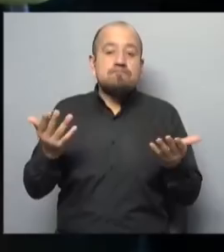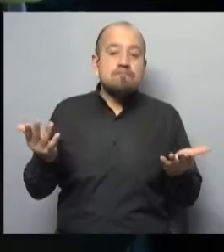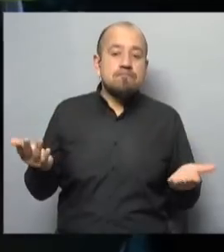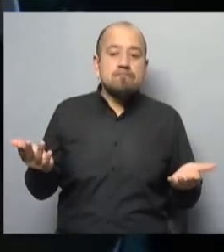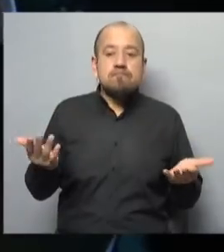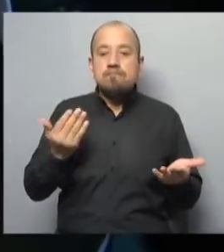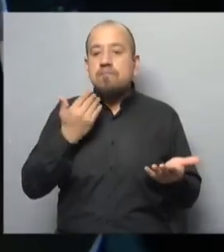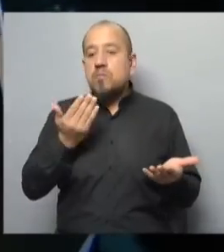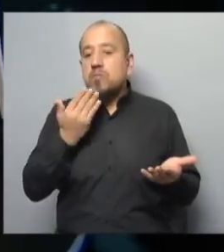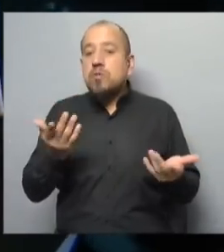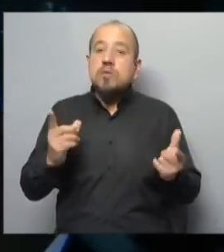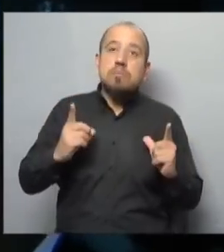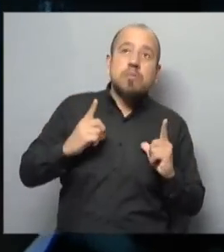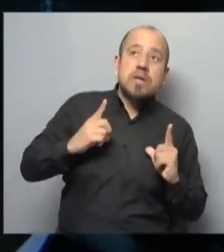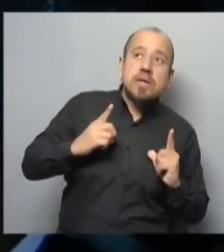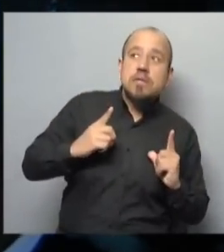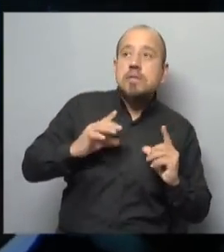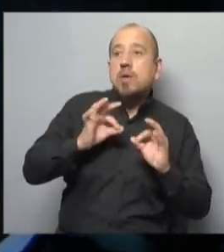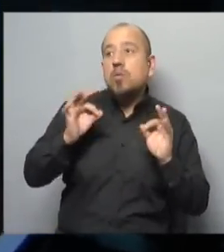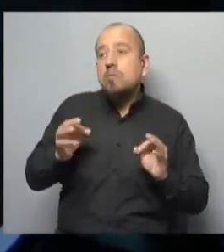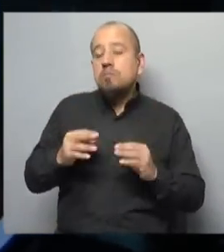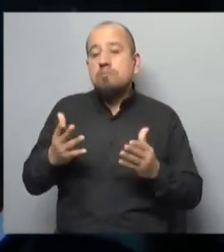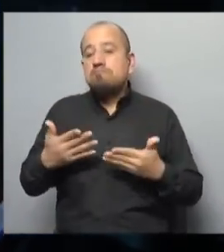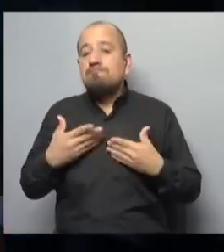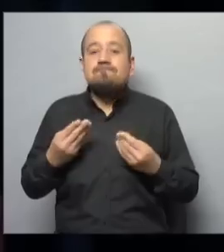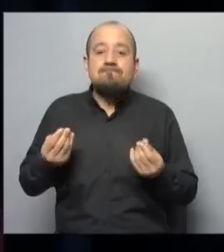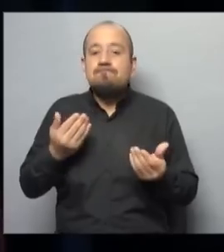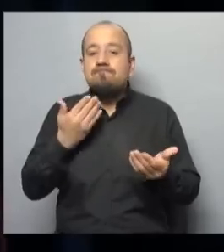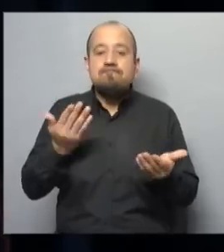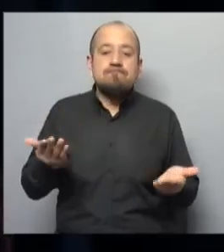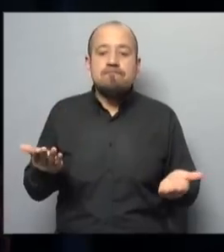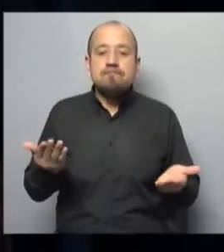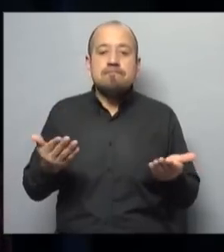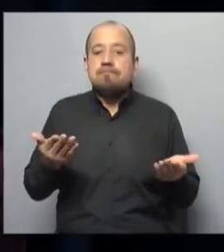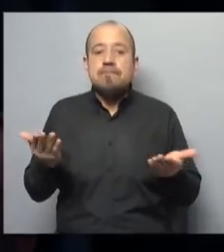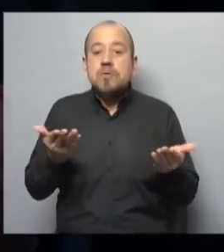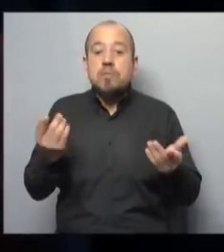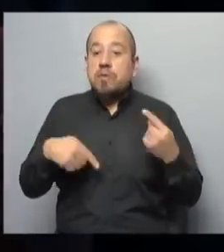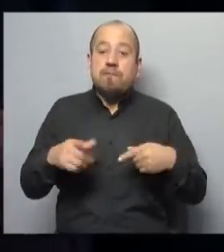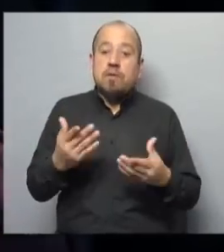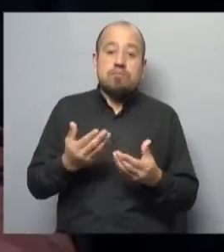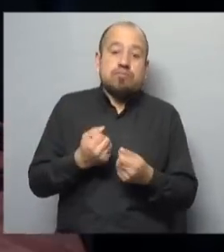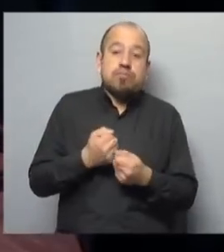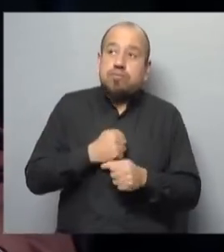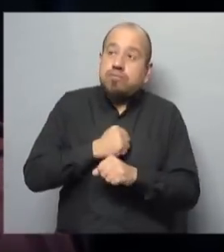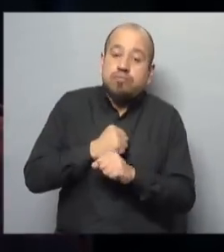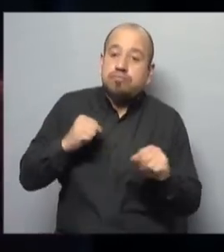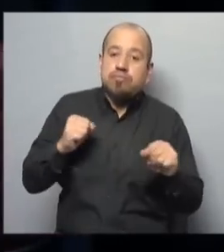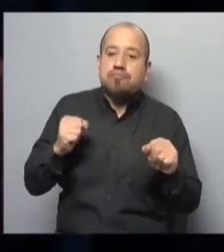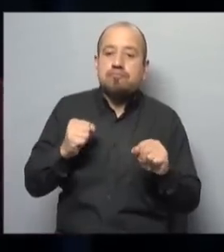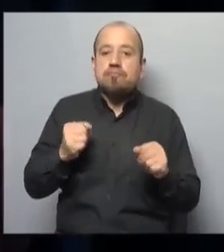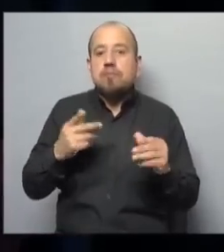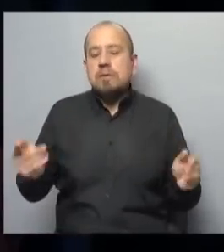no sé si de esperanza de afecto de 11 perfume cosa imponente esa